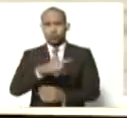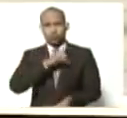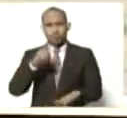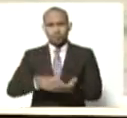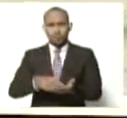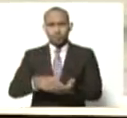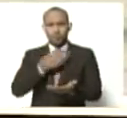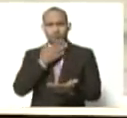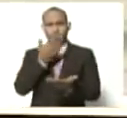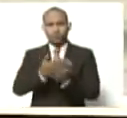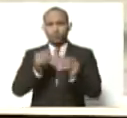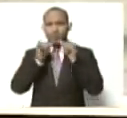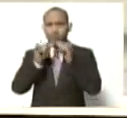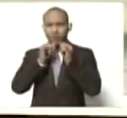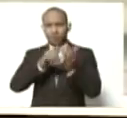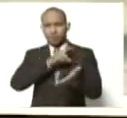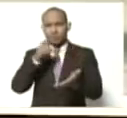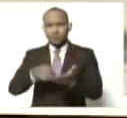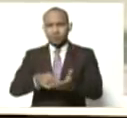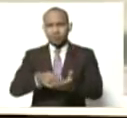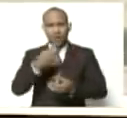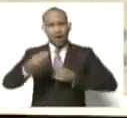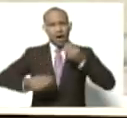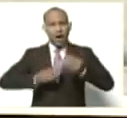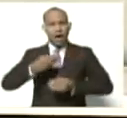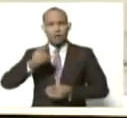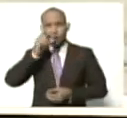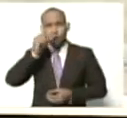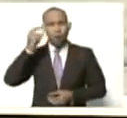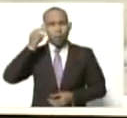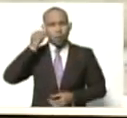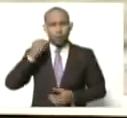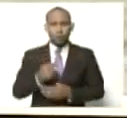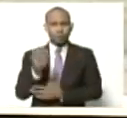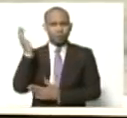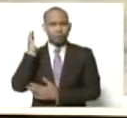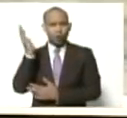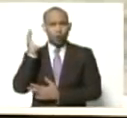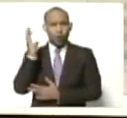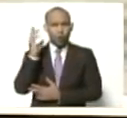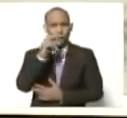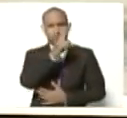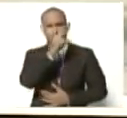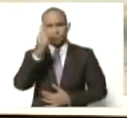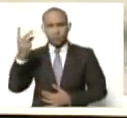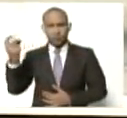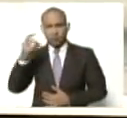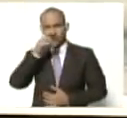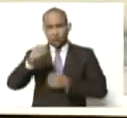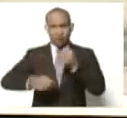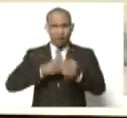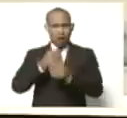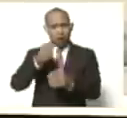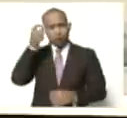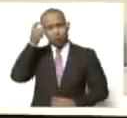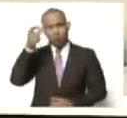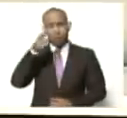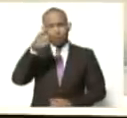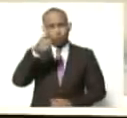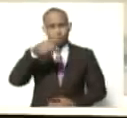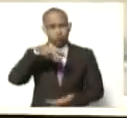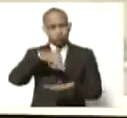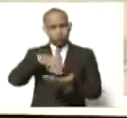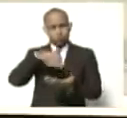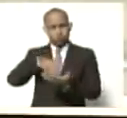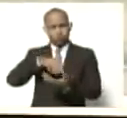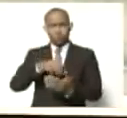aquí lo está el informe hecho por la clase obrera. Congreso Bicentenario de los Pueblos, Héctor Rodríguez, tú que eres el coordinador,